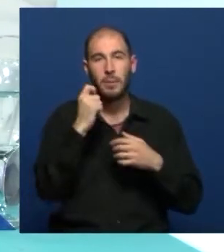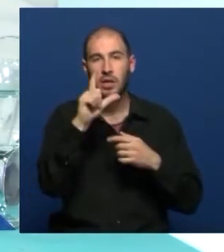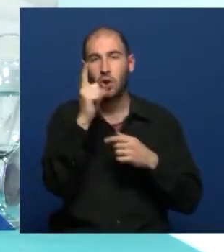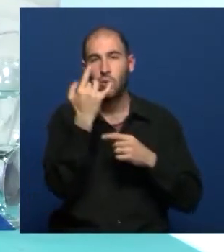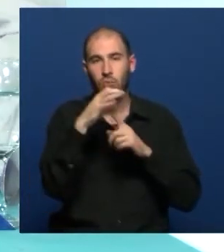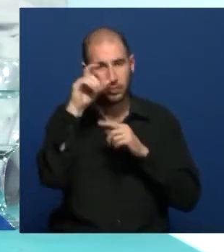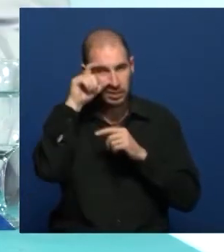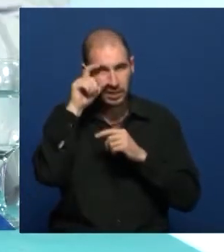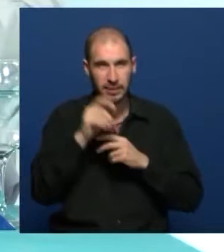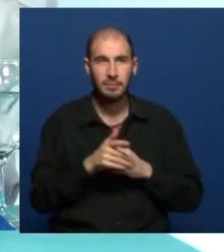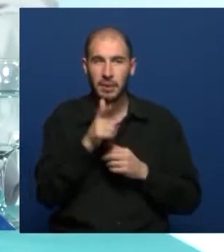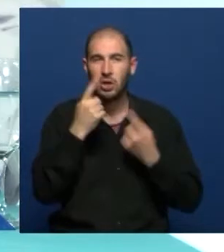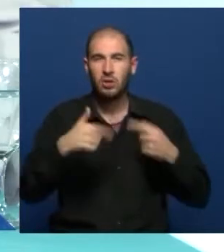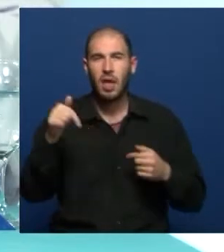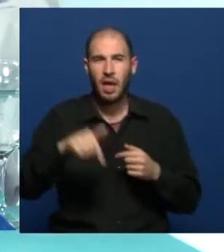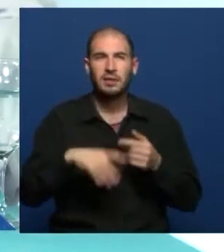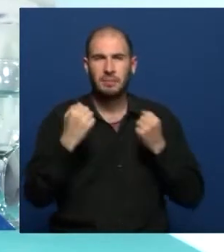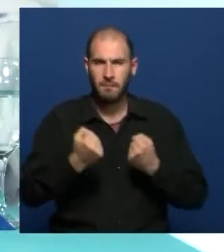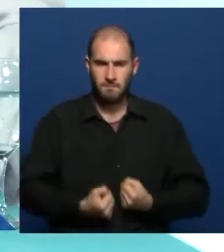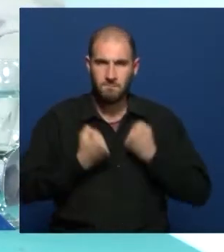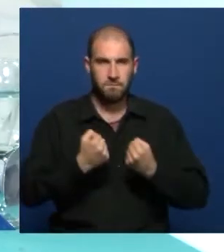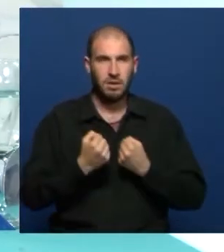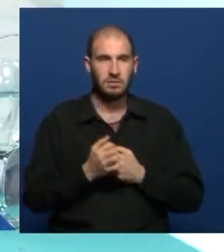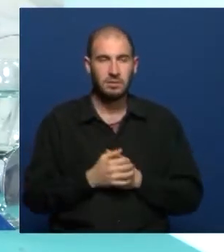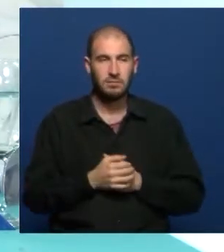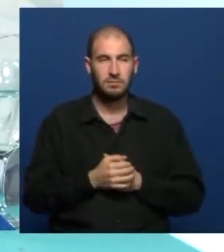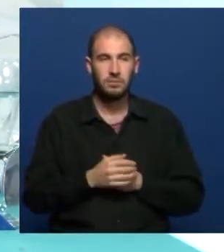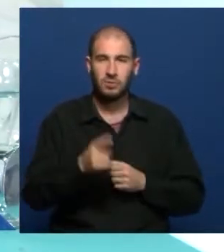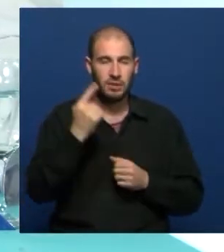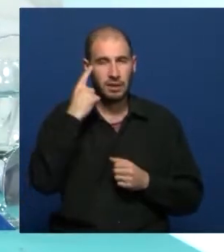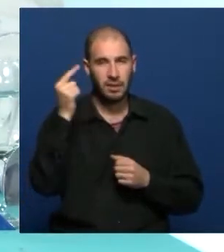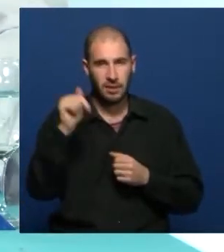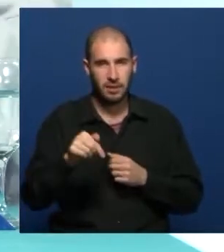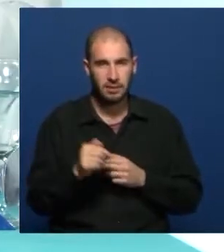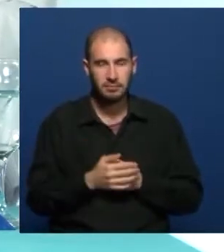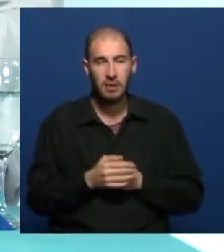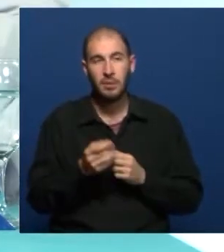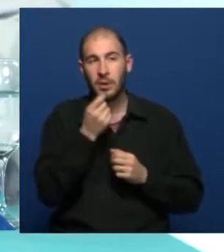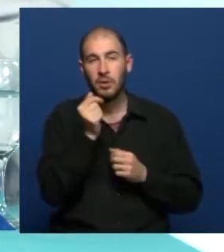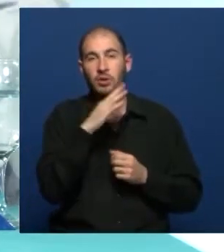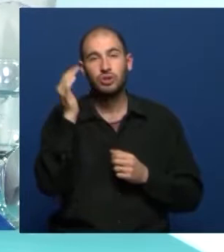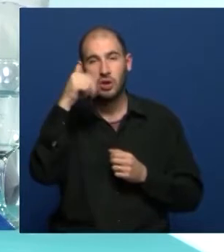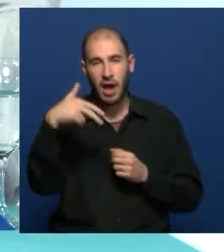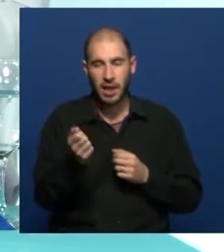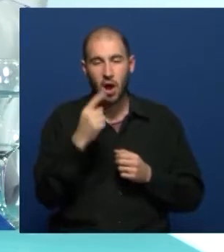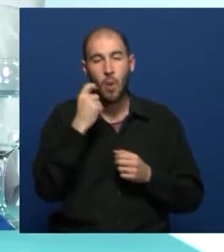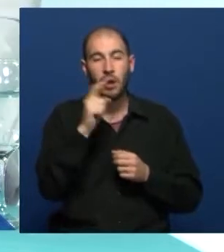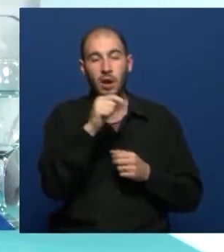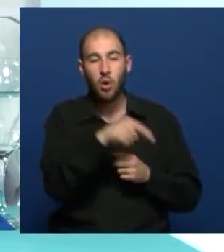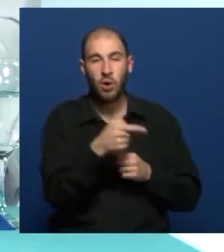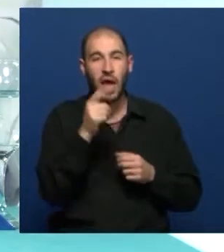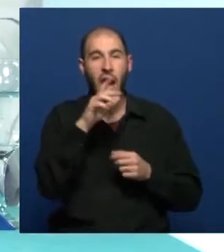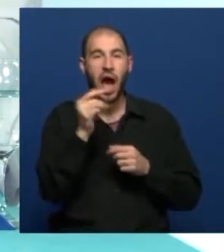luque creo que está esta situación también fortalece nuestra hipótesis y en el caso de johana chacón lo que está acusado